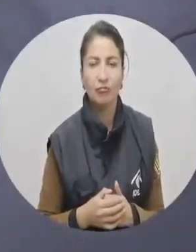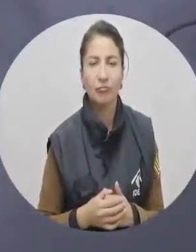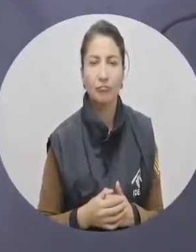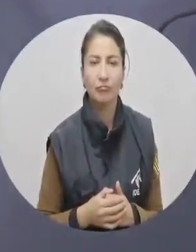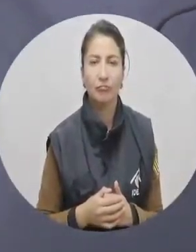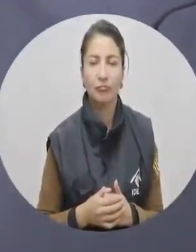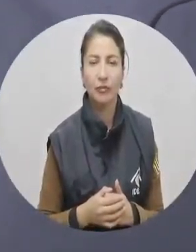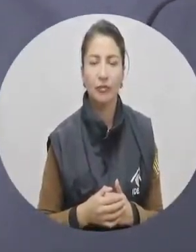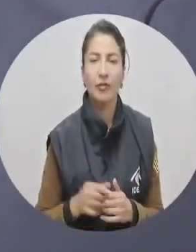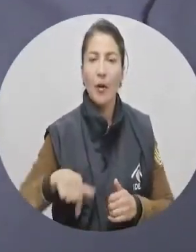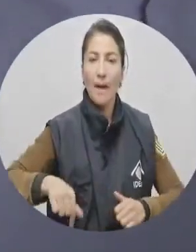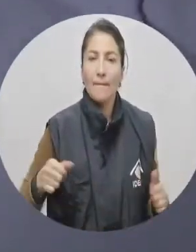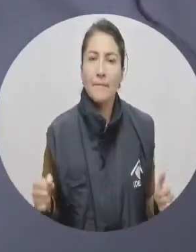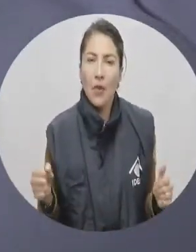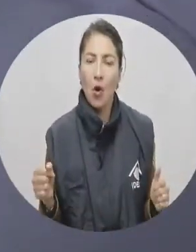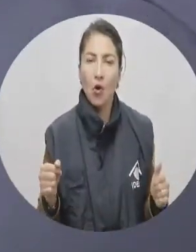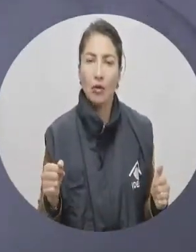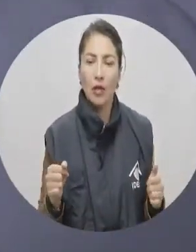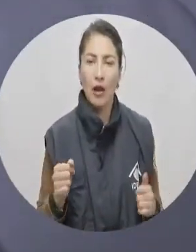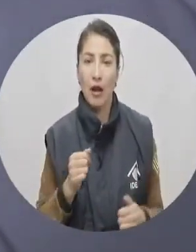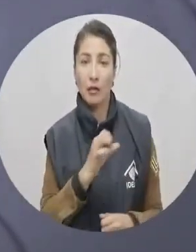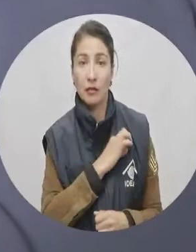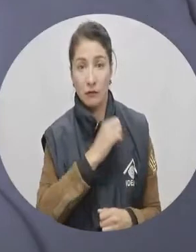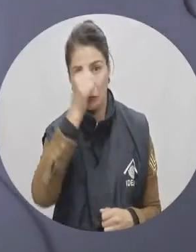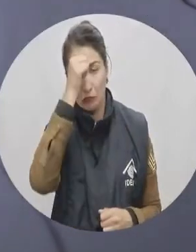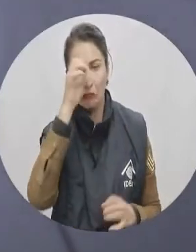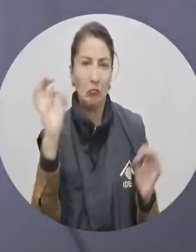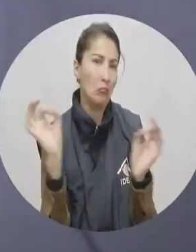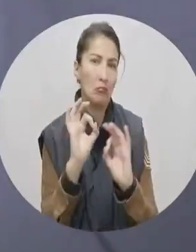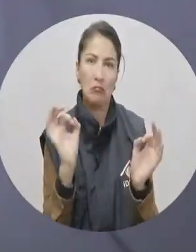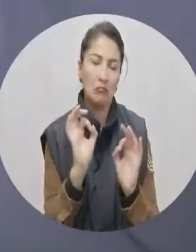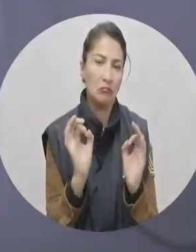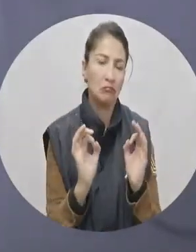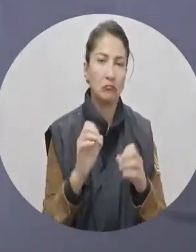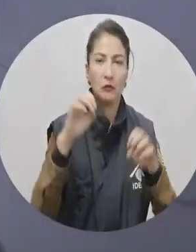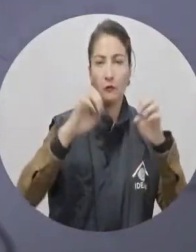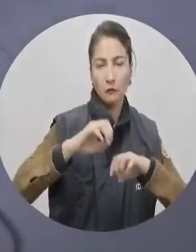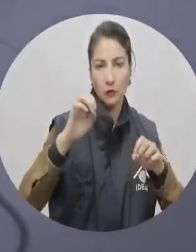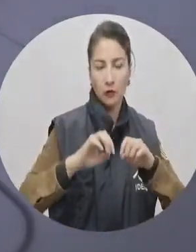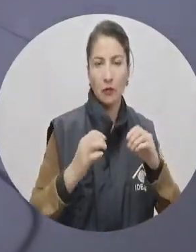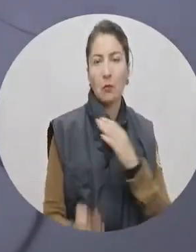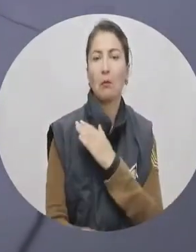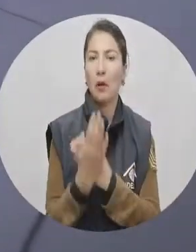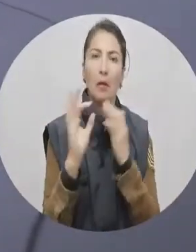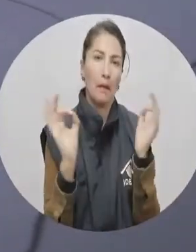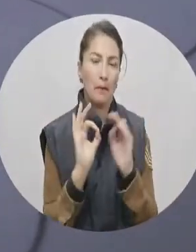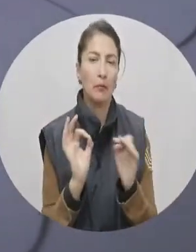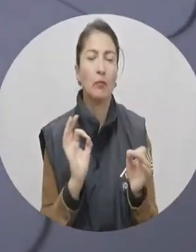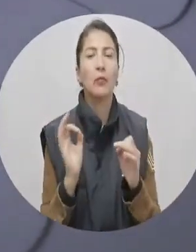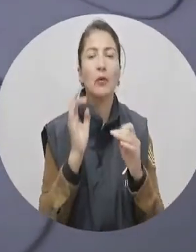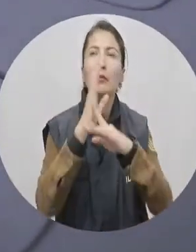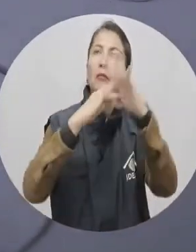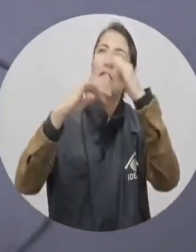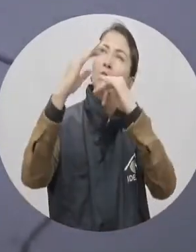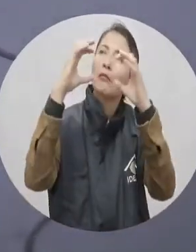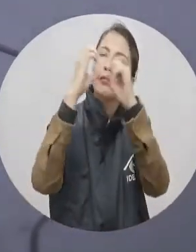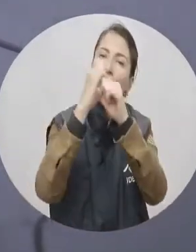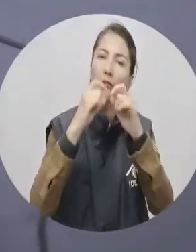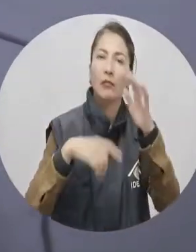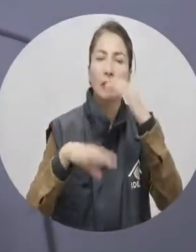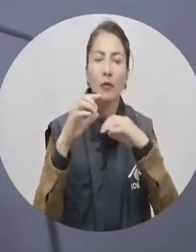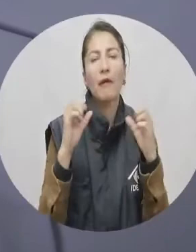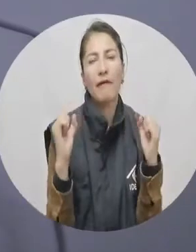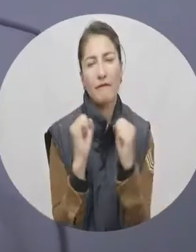Para Bogotá, el fin de semana comienza sin lluvias esta noche y en la madrugada. El cielo estará medianamente cubierto y habrá frío de